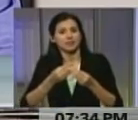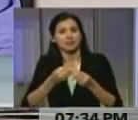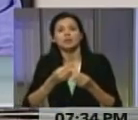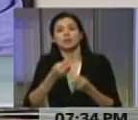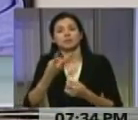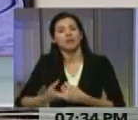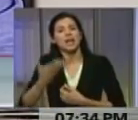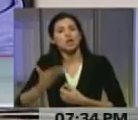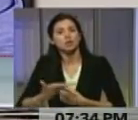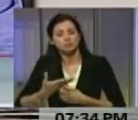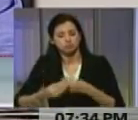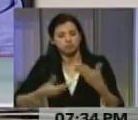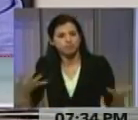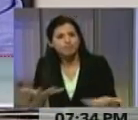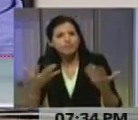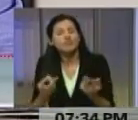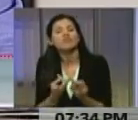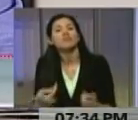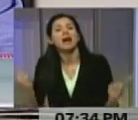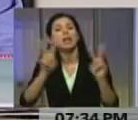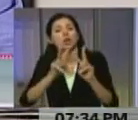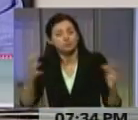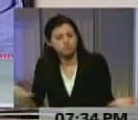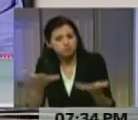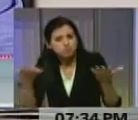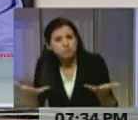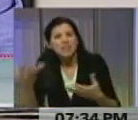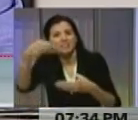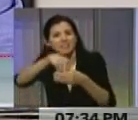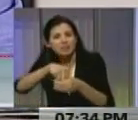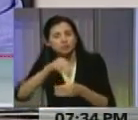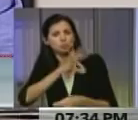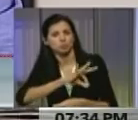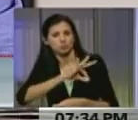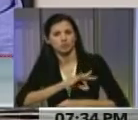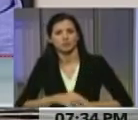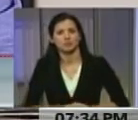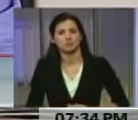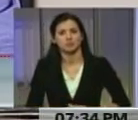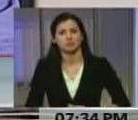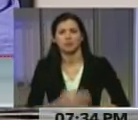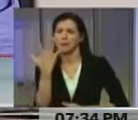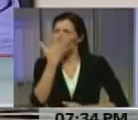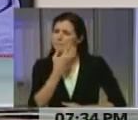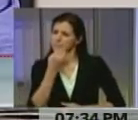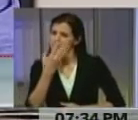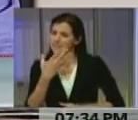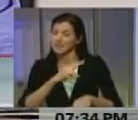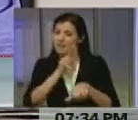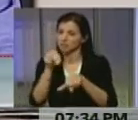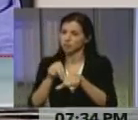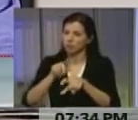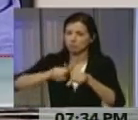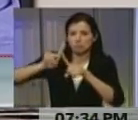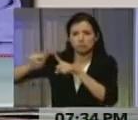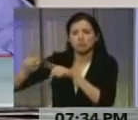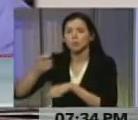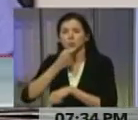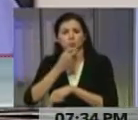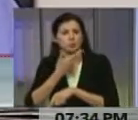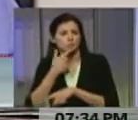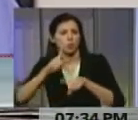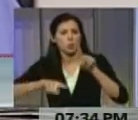valores, precisamente los valores de la belleza nacional, para